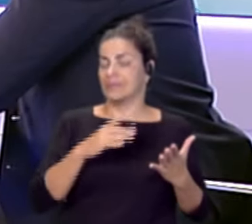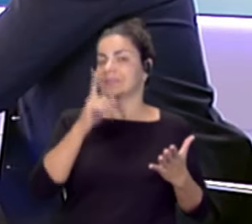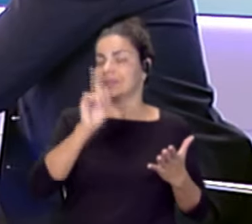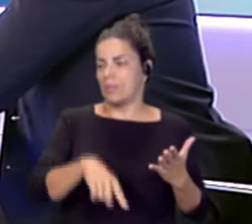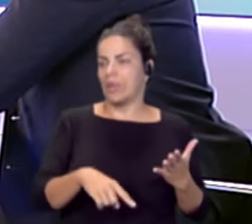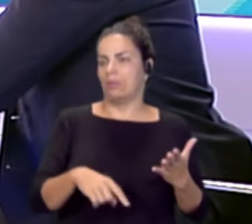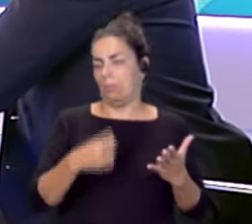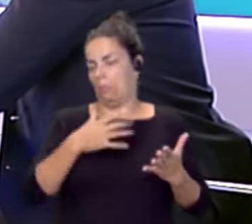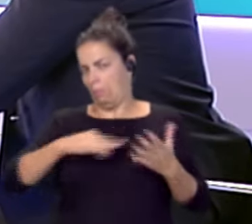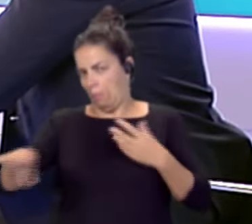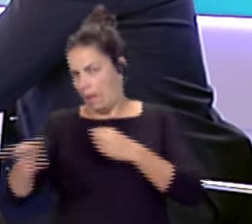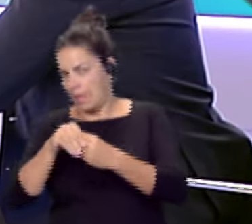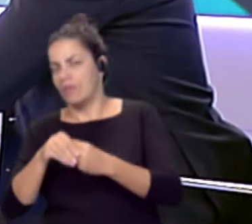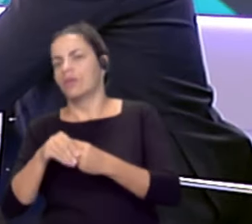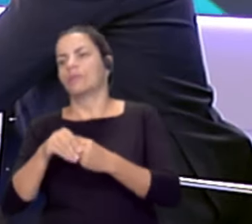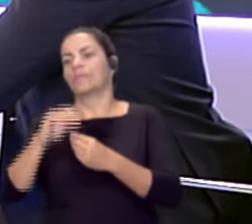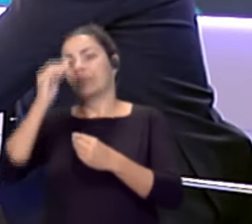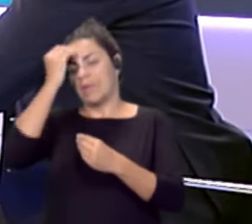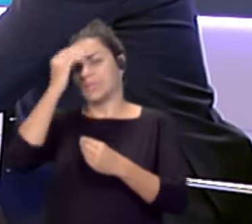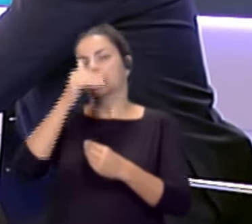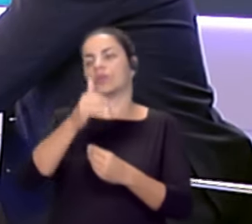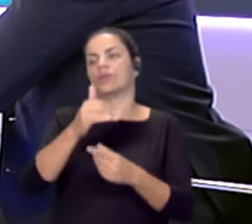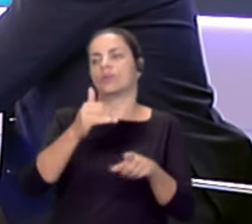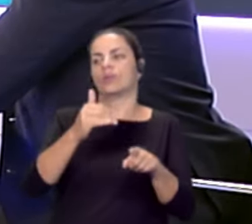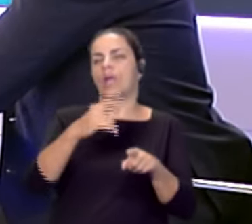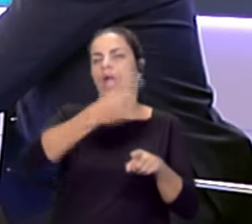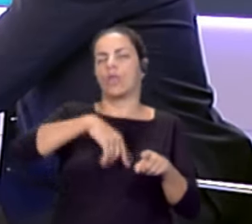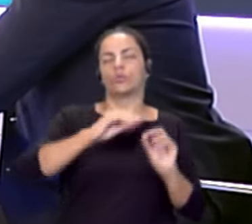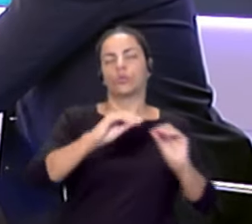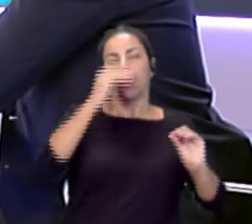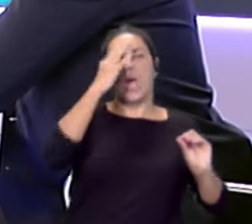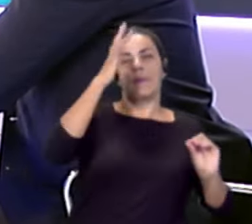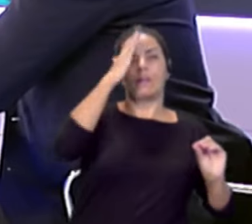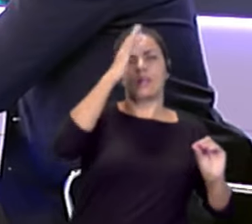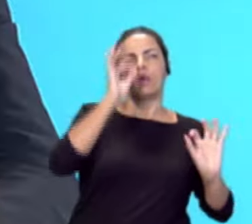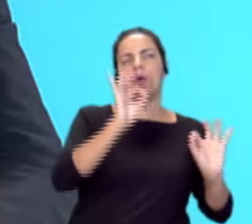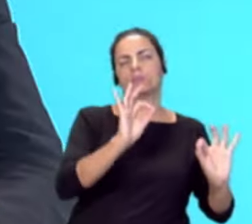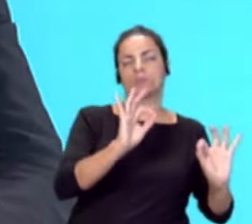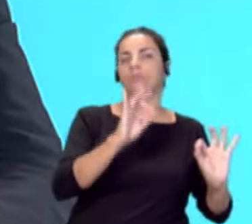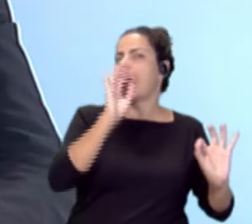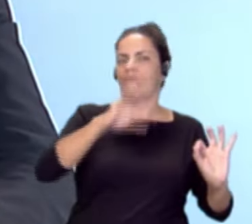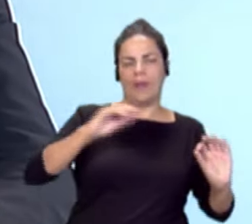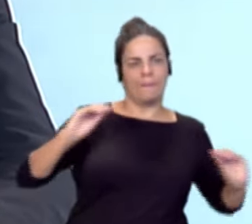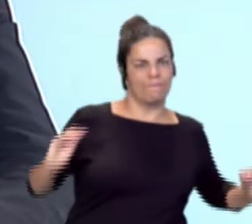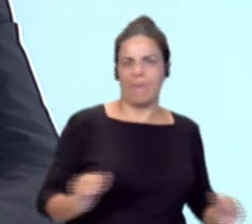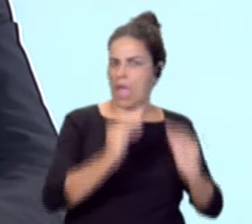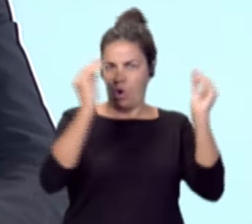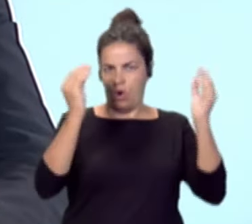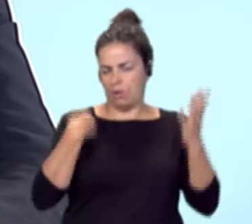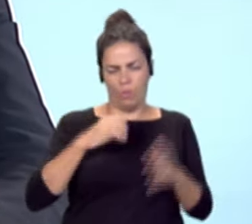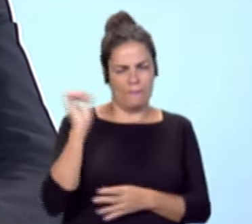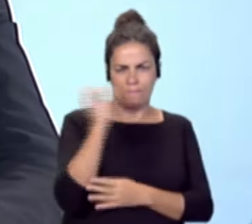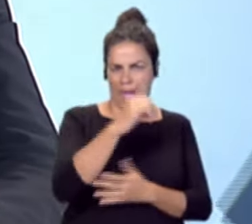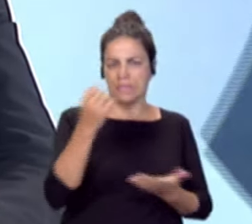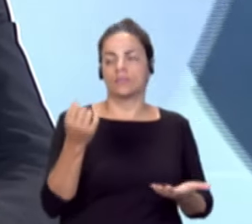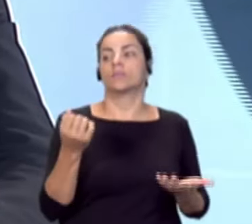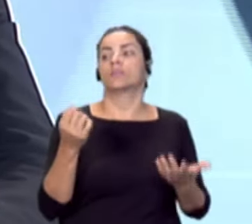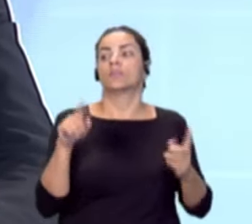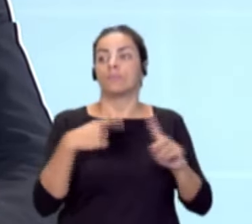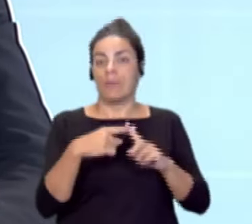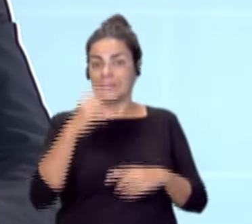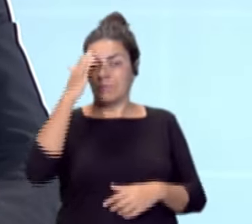podría añadir de que le ha ido mejor que las expectativas que tenía concretamente para el verano y las perspectivas que